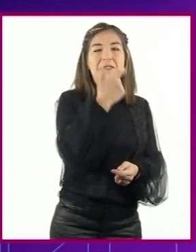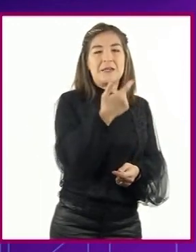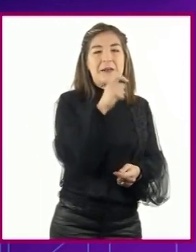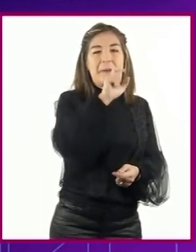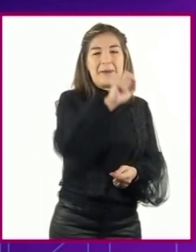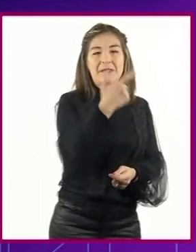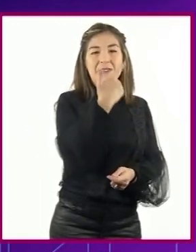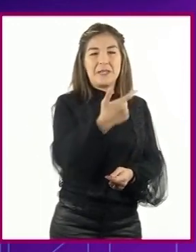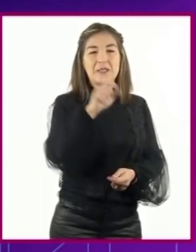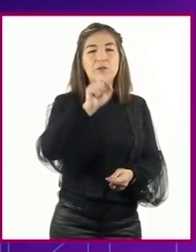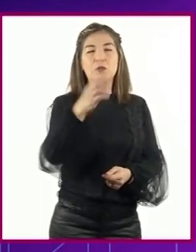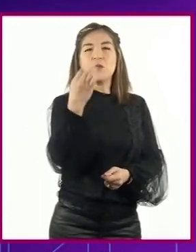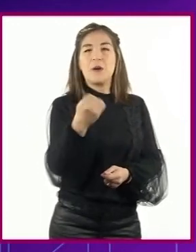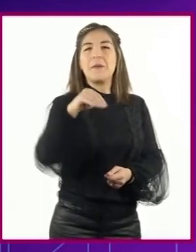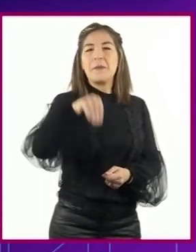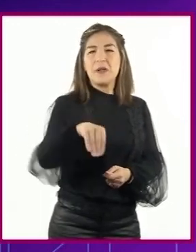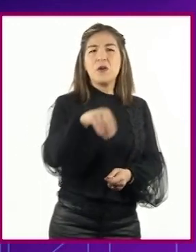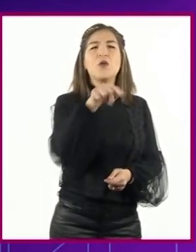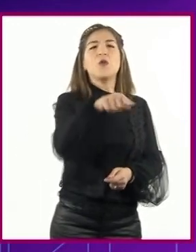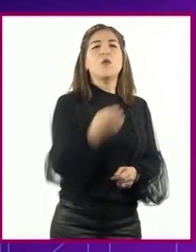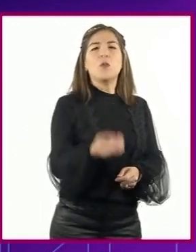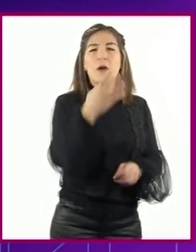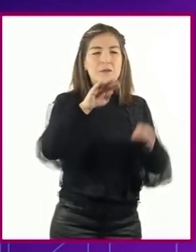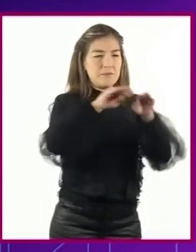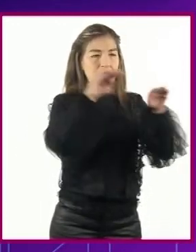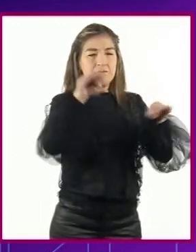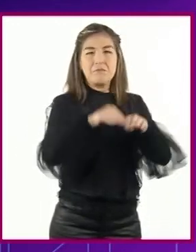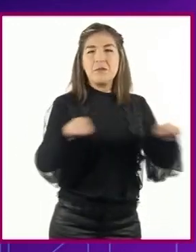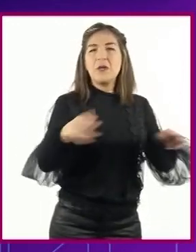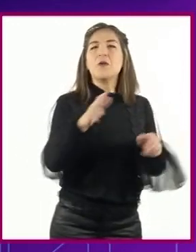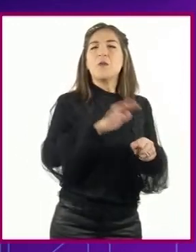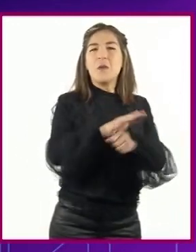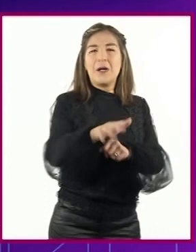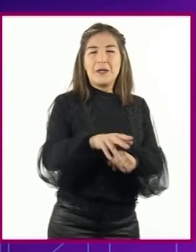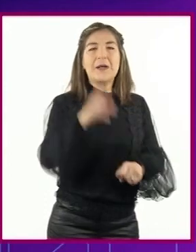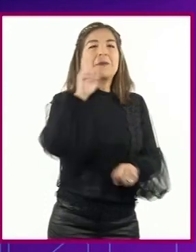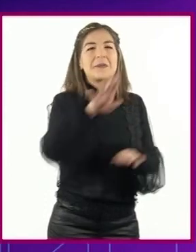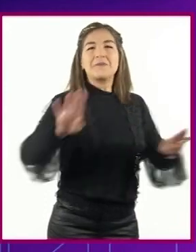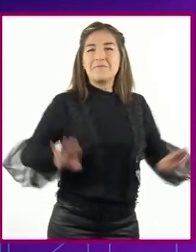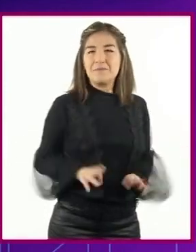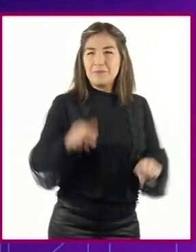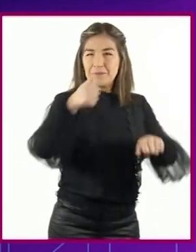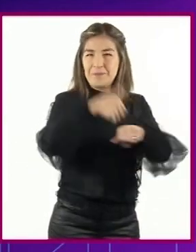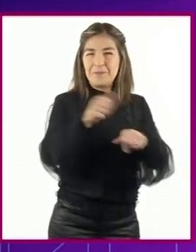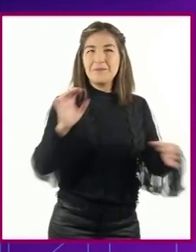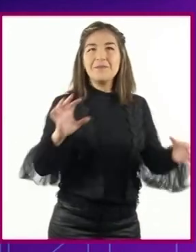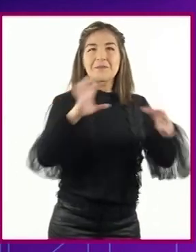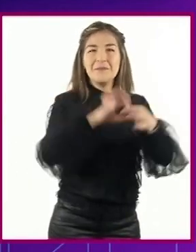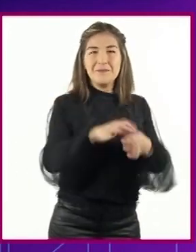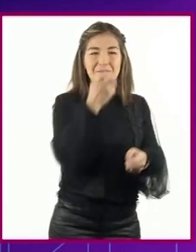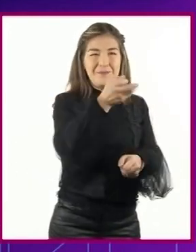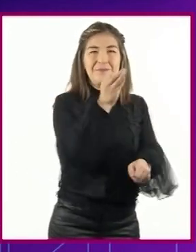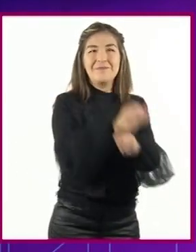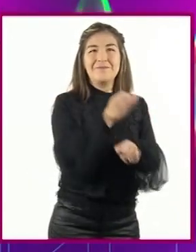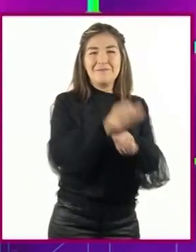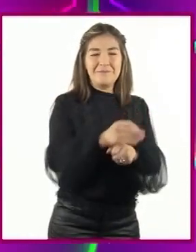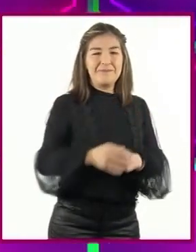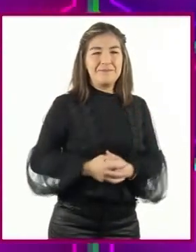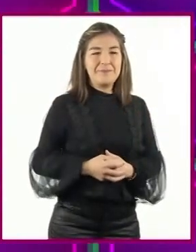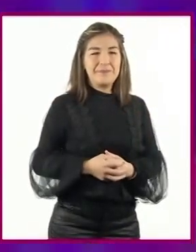metros. ¿Cuál es la medida de sus lados? Caractericemos los números involucrados en el planteamiento.